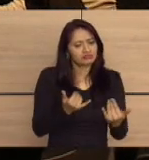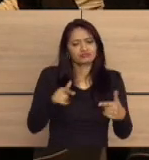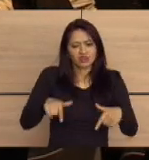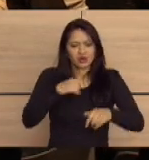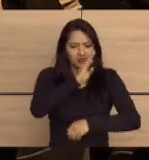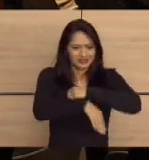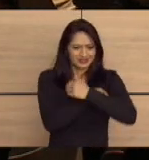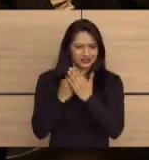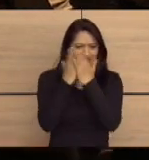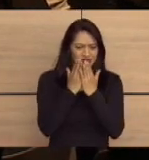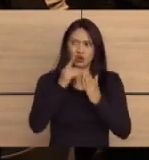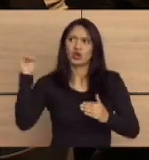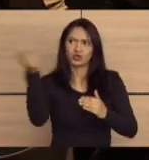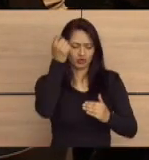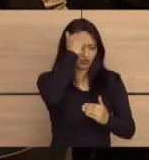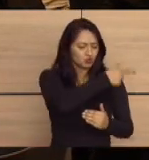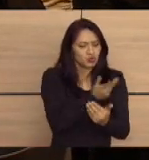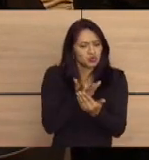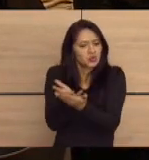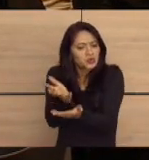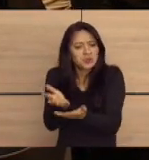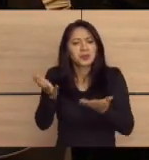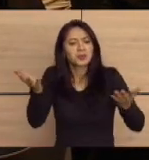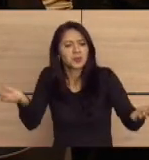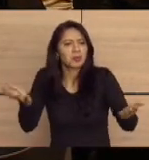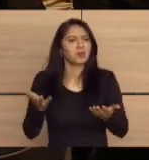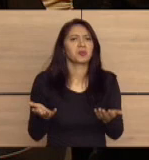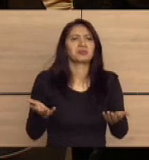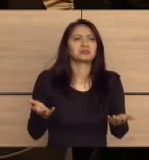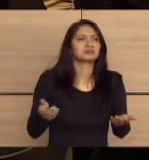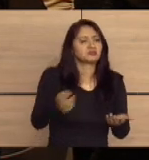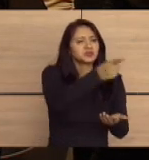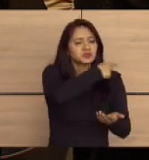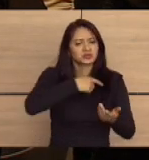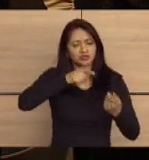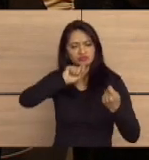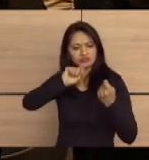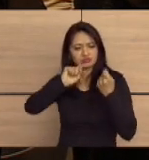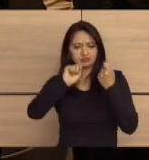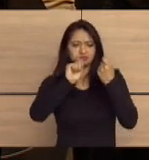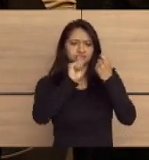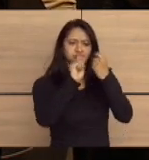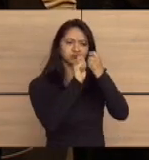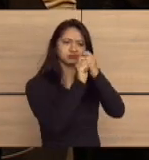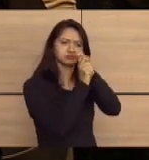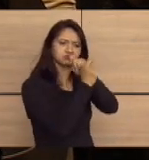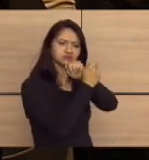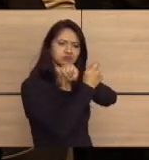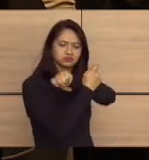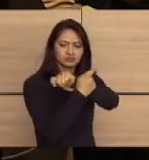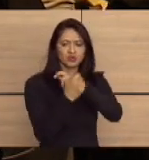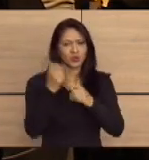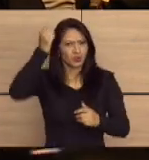Ministerio y en general a la comunidad docente de cuáles podrían ser las transformaciones de las prácticas